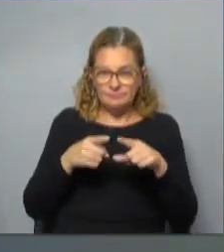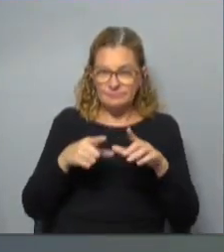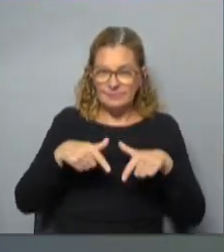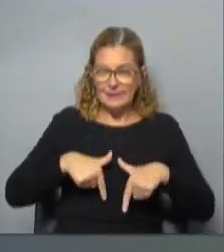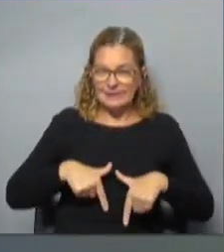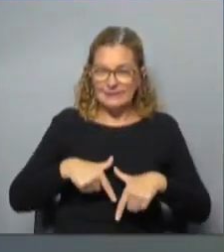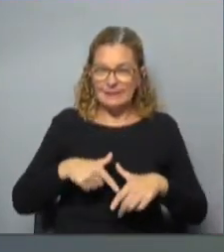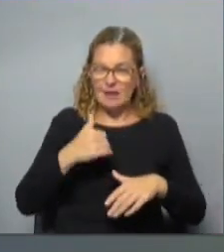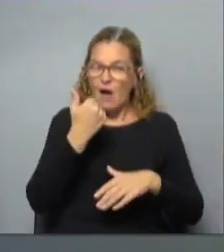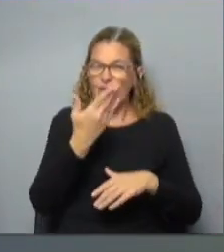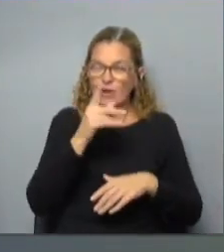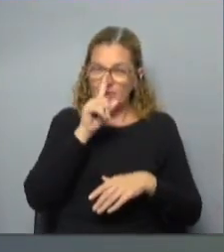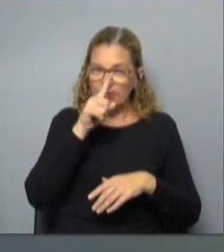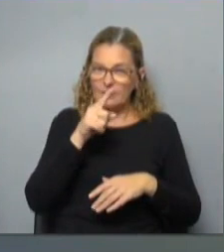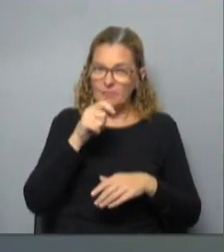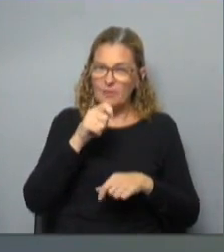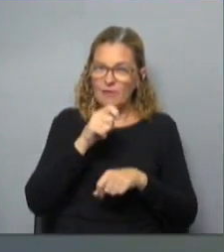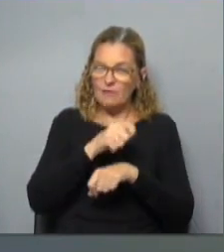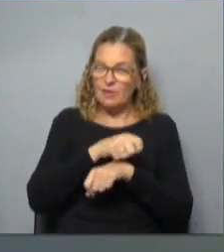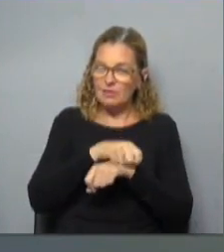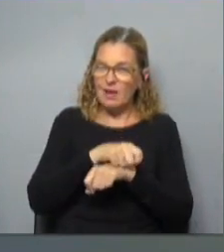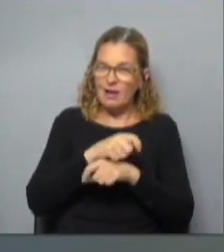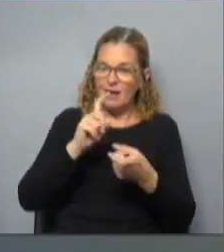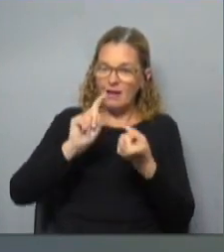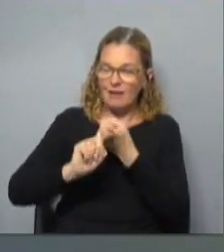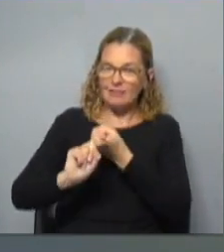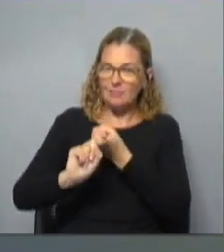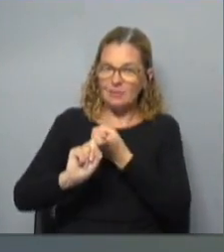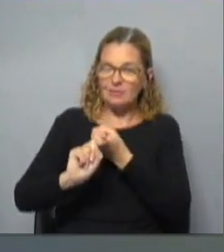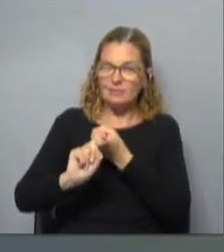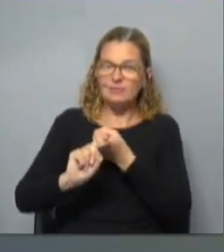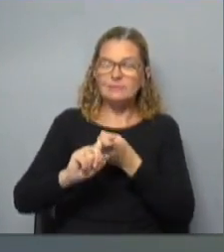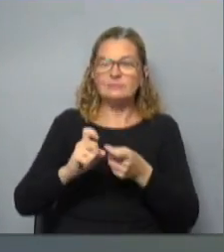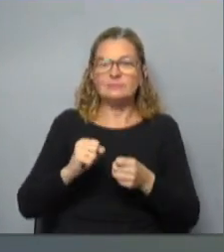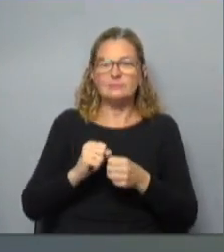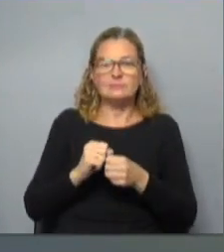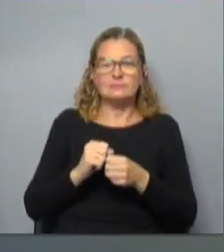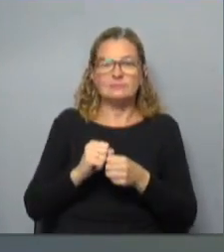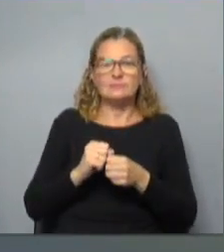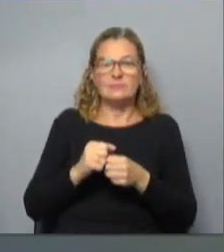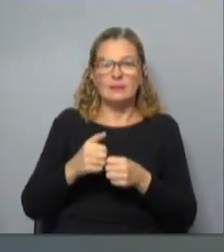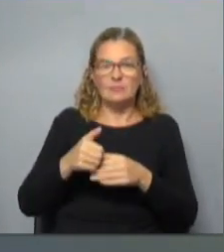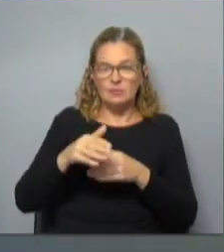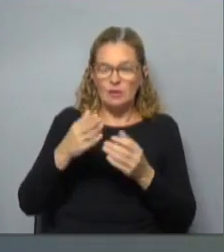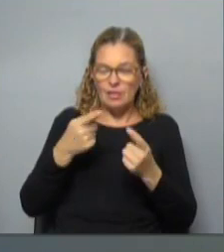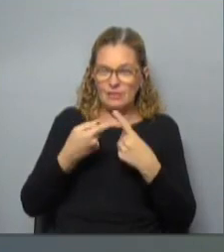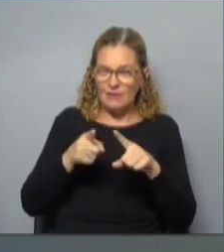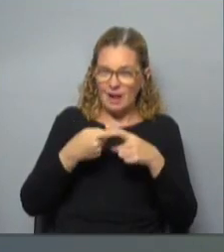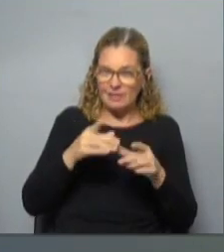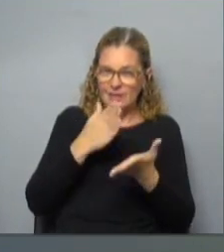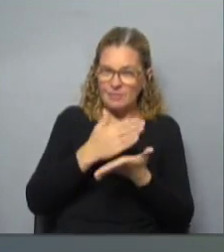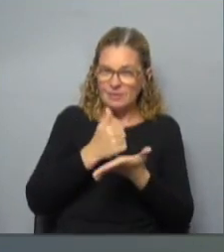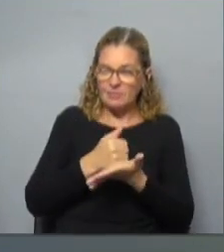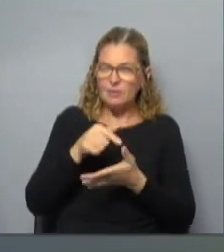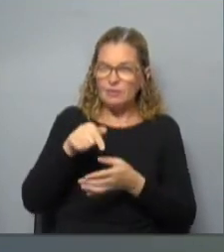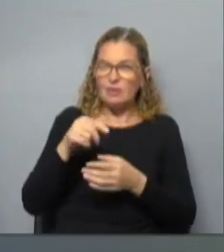interior comienzo a oficiarse la ceremonia de casamiento exacto ha ido pasando en distintos departamentos fue